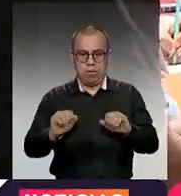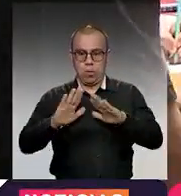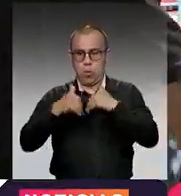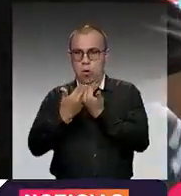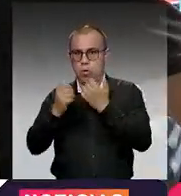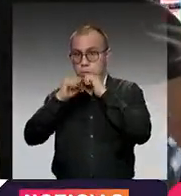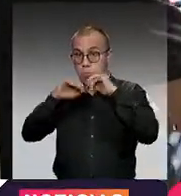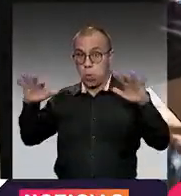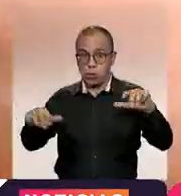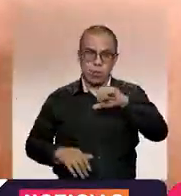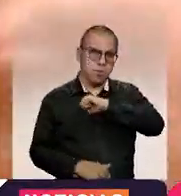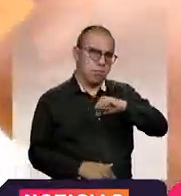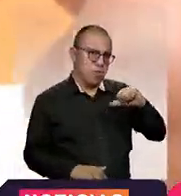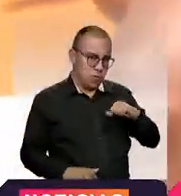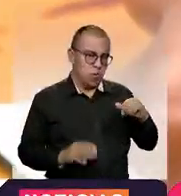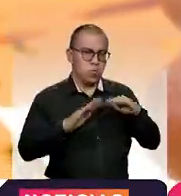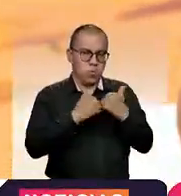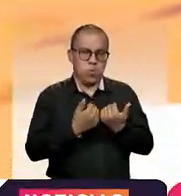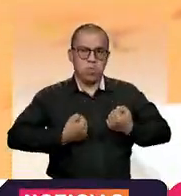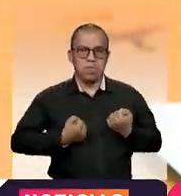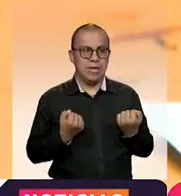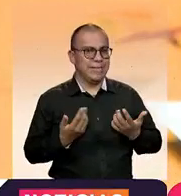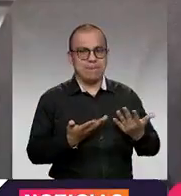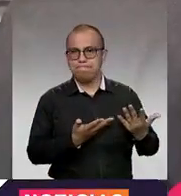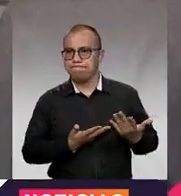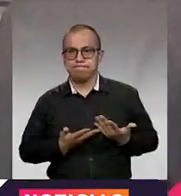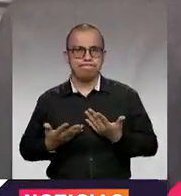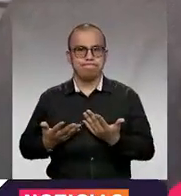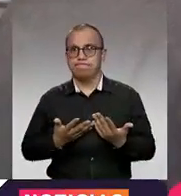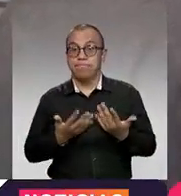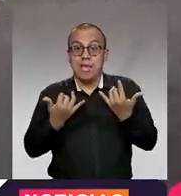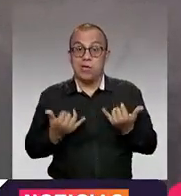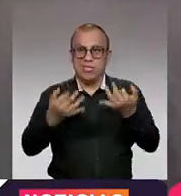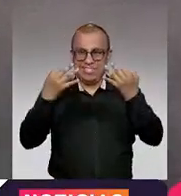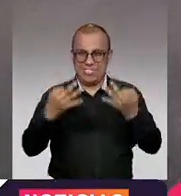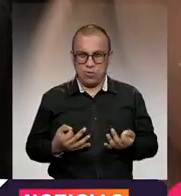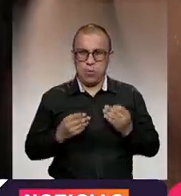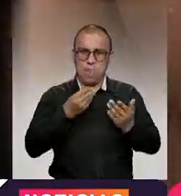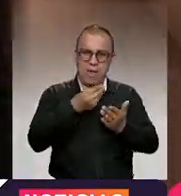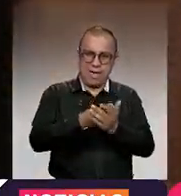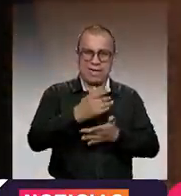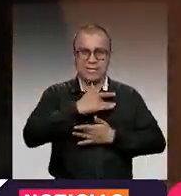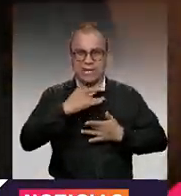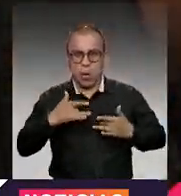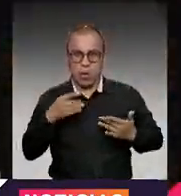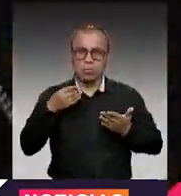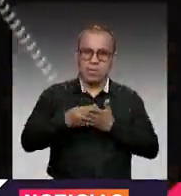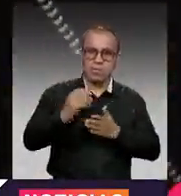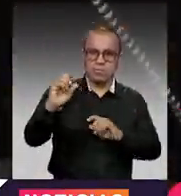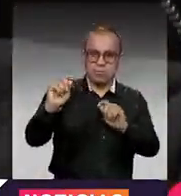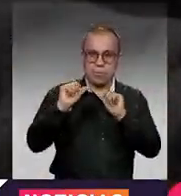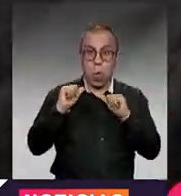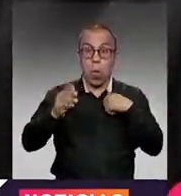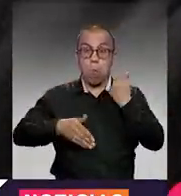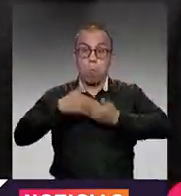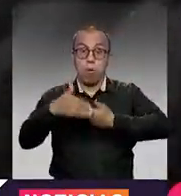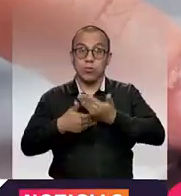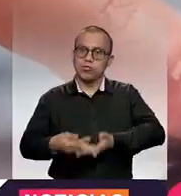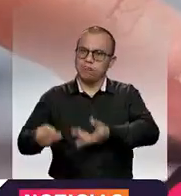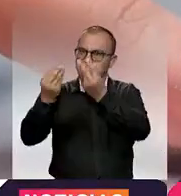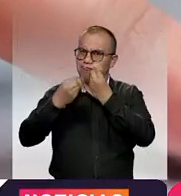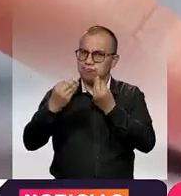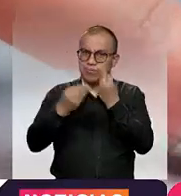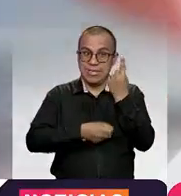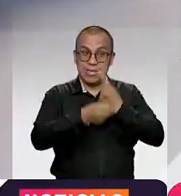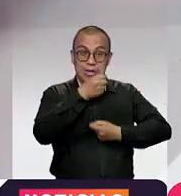públicos y privados de bogotá que no se encuentran cotizando seguridad social y que no hayan realizado procesos formativos en el